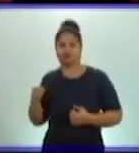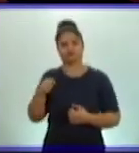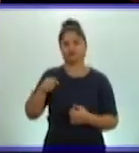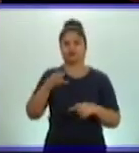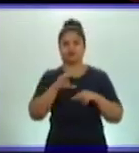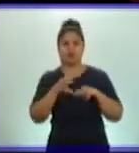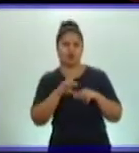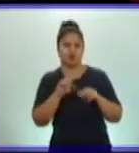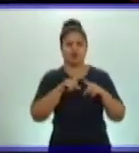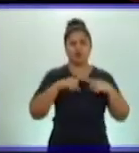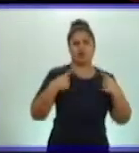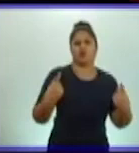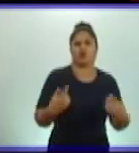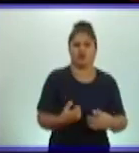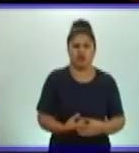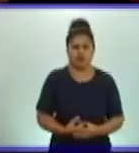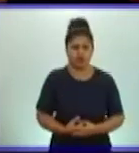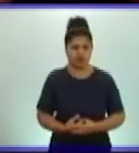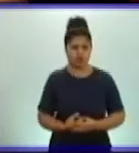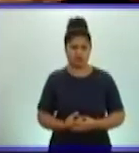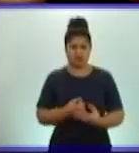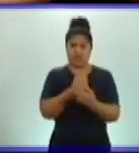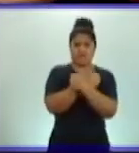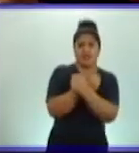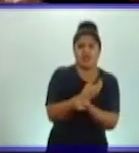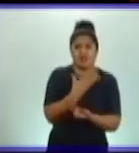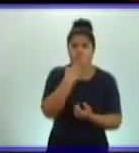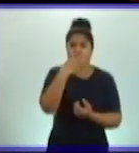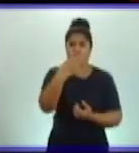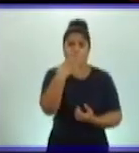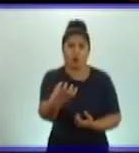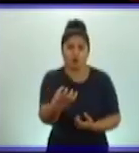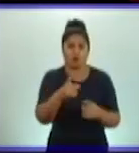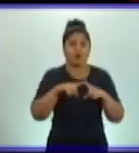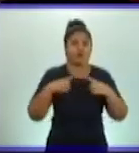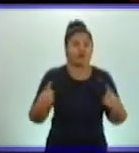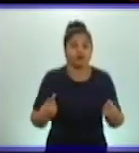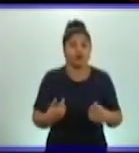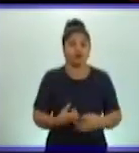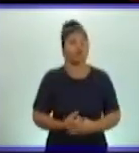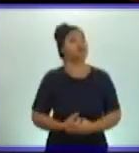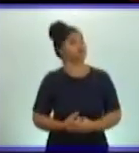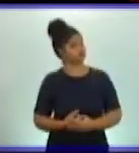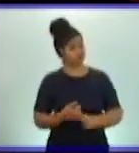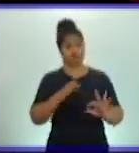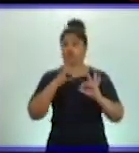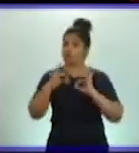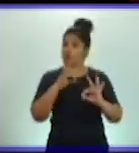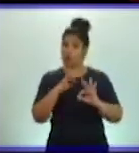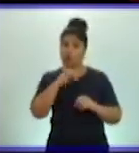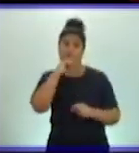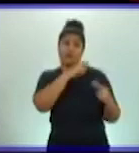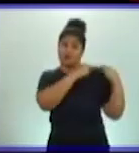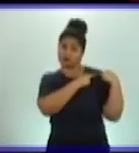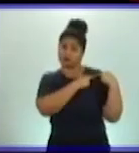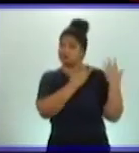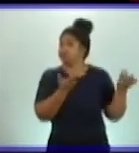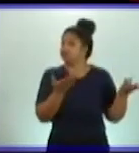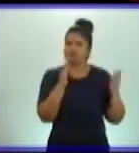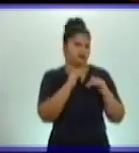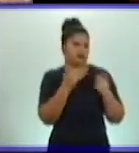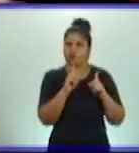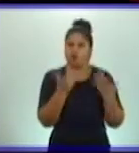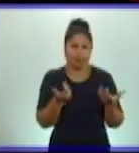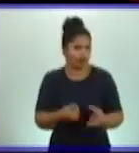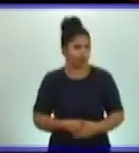un cuento de temática de evitar la desobediencia en los niños, de irresponsabilidad materna. Imagínense qué problema sería